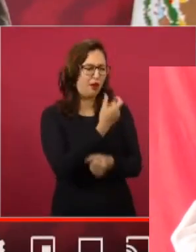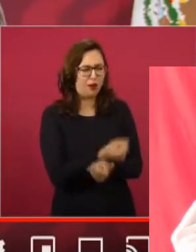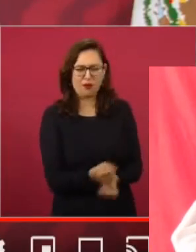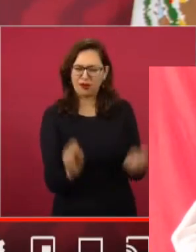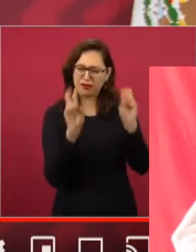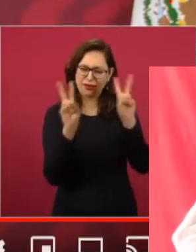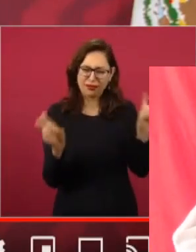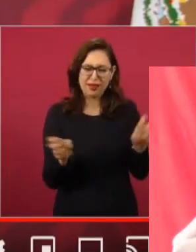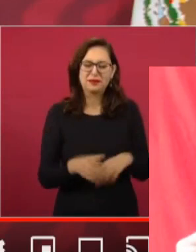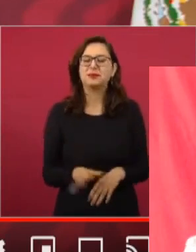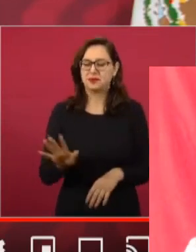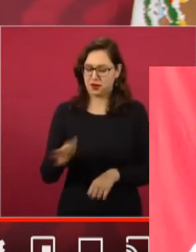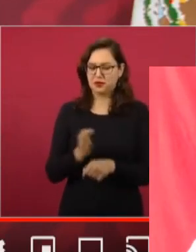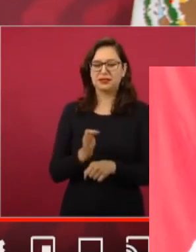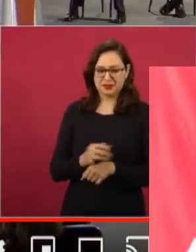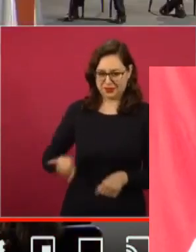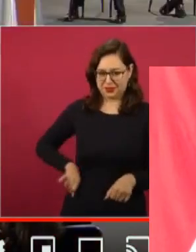¿No? Y este